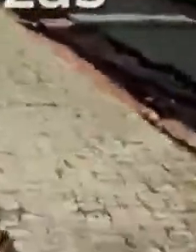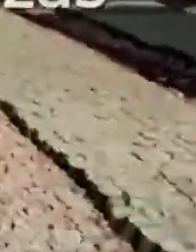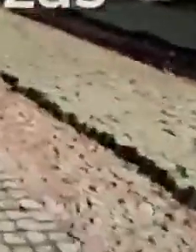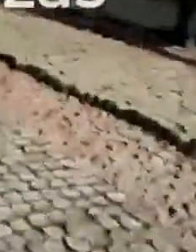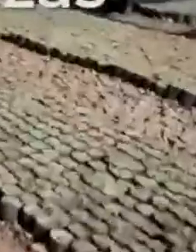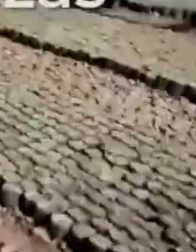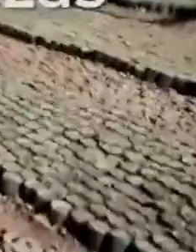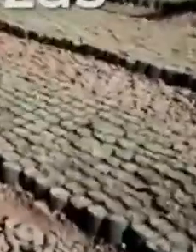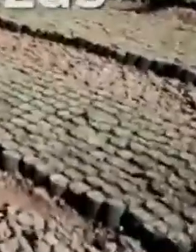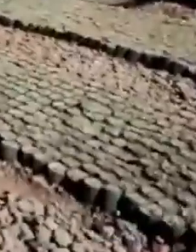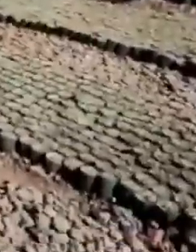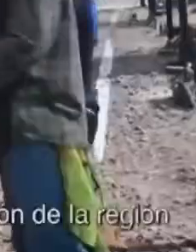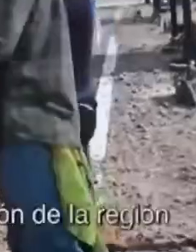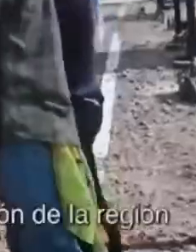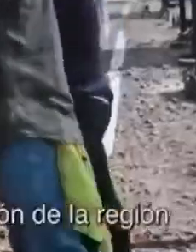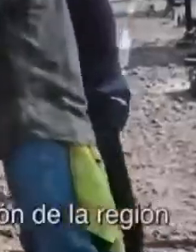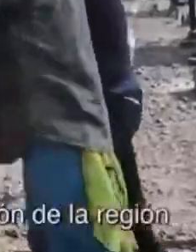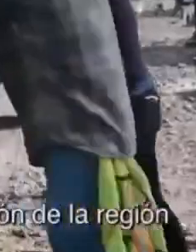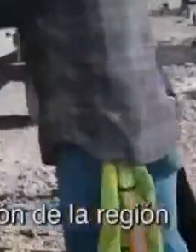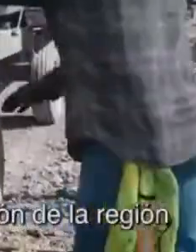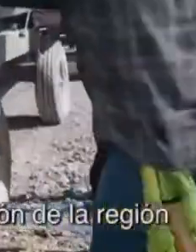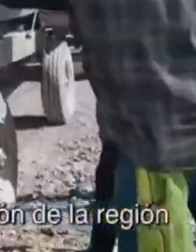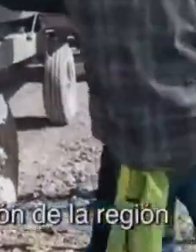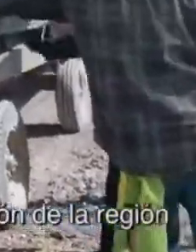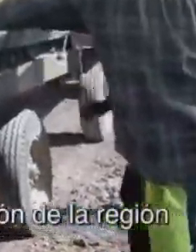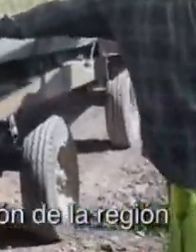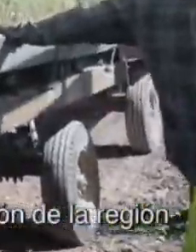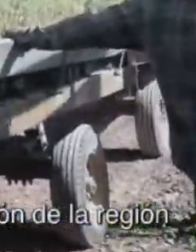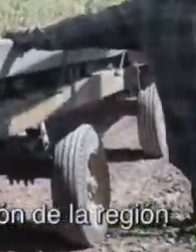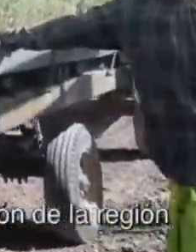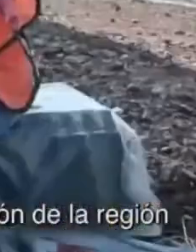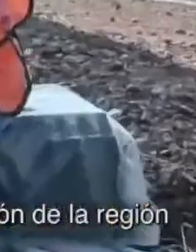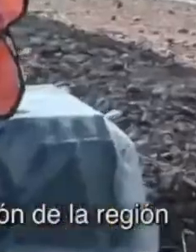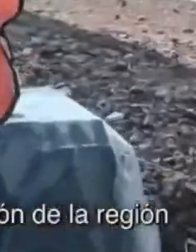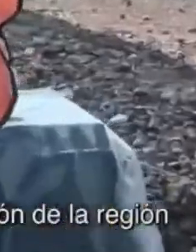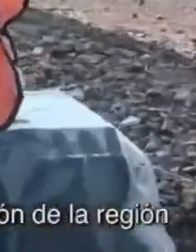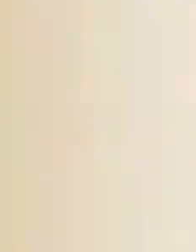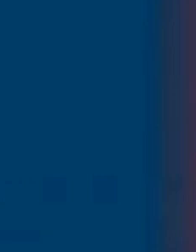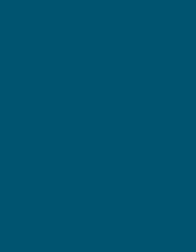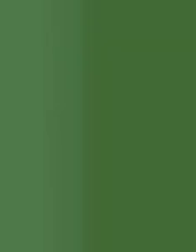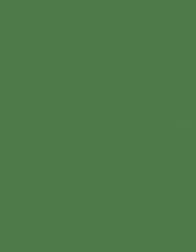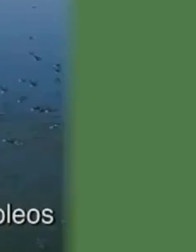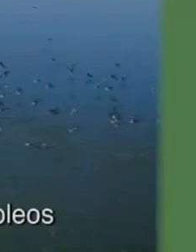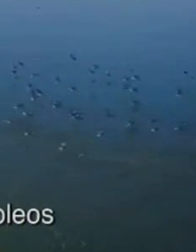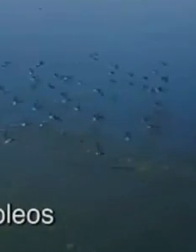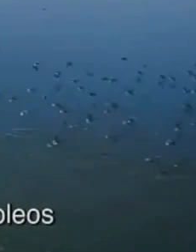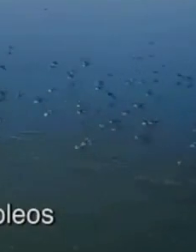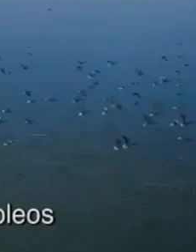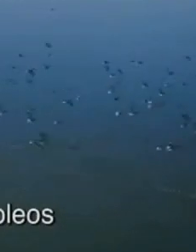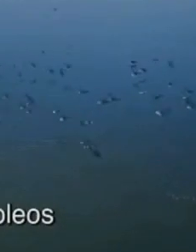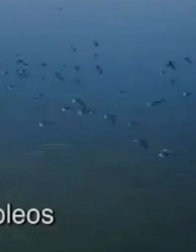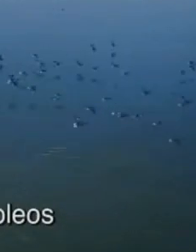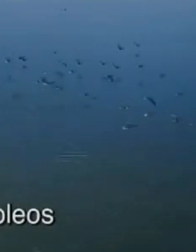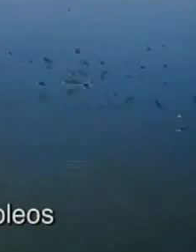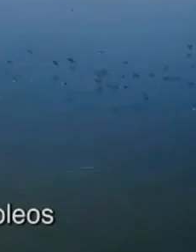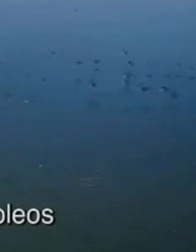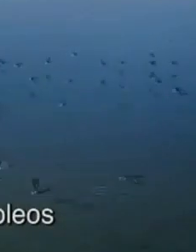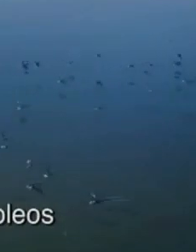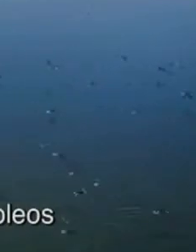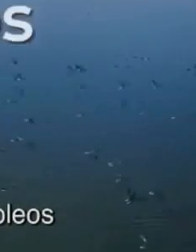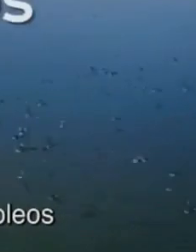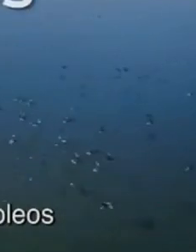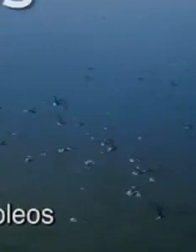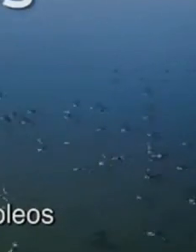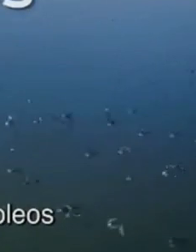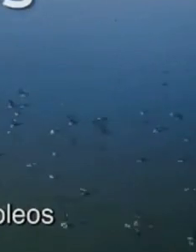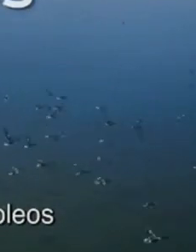1.800.000 piezas. Se mantienen los trabajos para la propagación de vegetación de la región. Durante 2021, se generaron